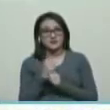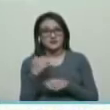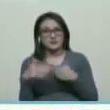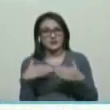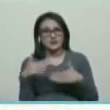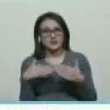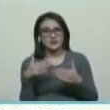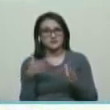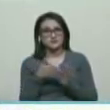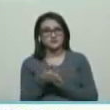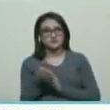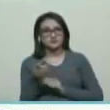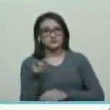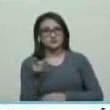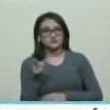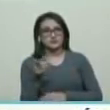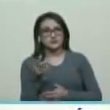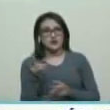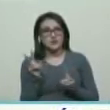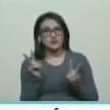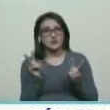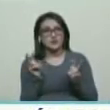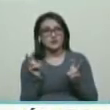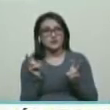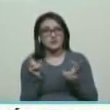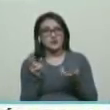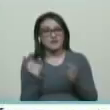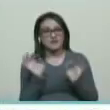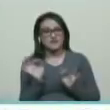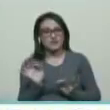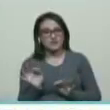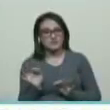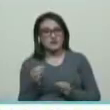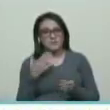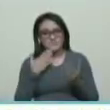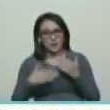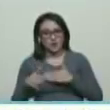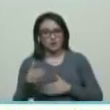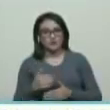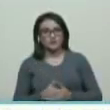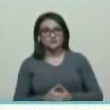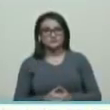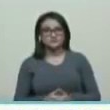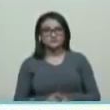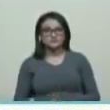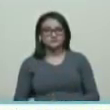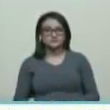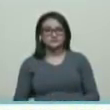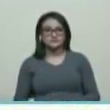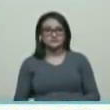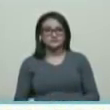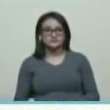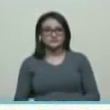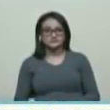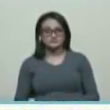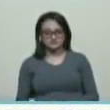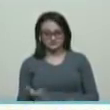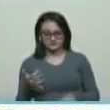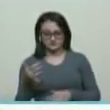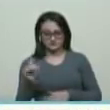sobre estas nuevas perspectivas lo más pronto posible. Bueno, aquí está